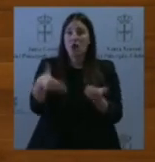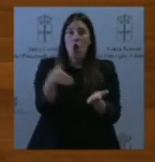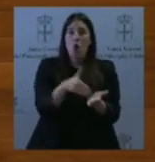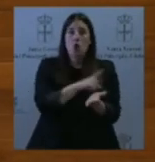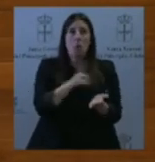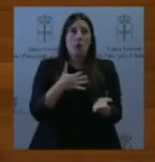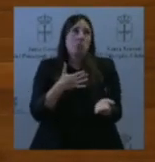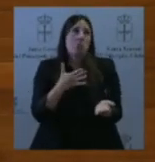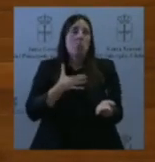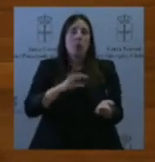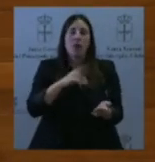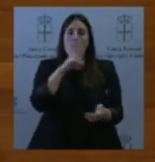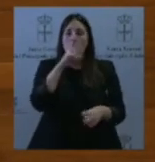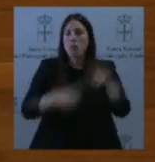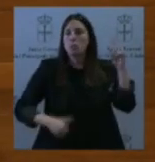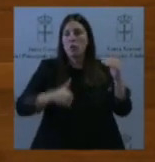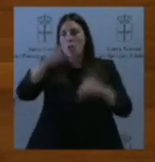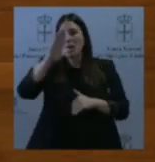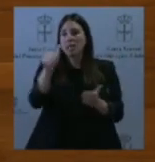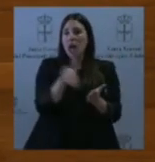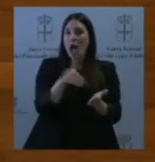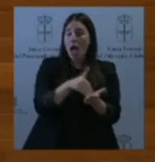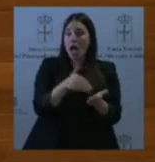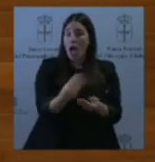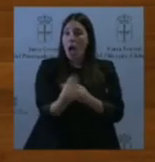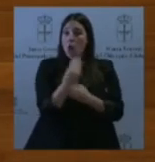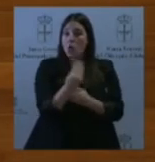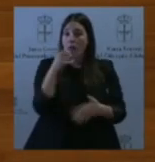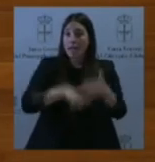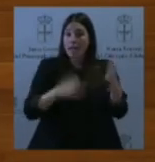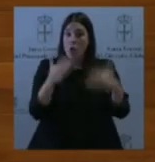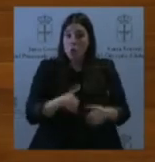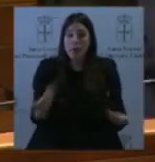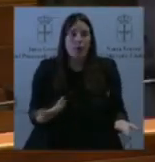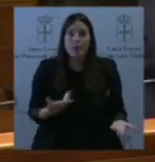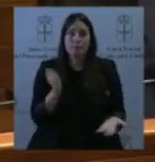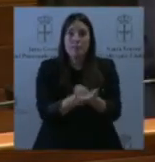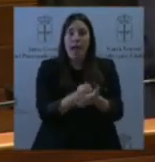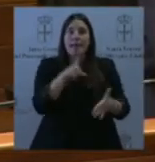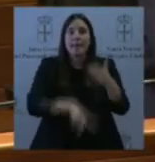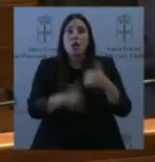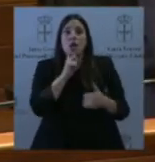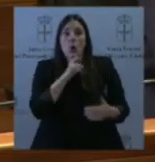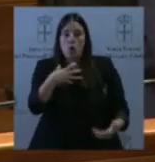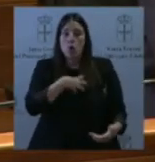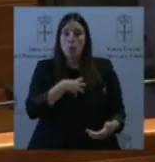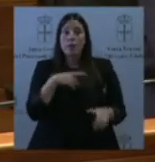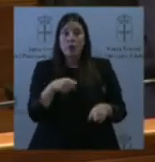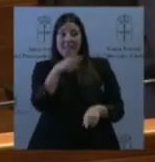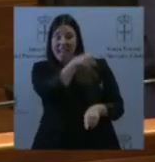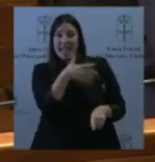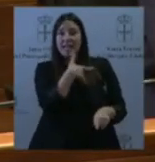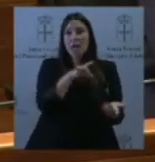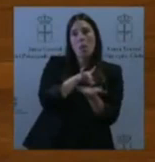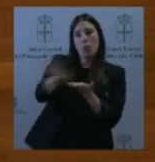no pueden pagar sus alquileres de vivienda, y entonces pretenden que los echen a la calle con hijos e hijas. Ideología...